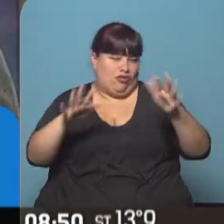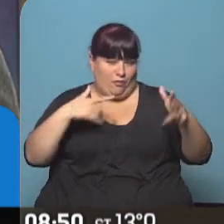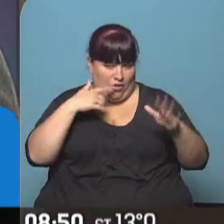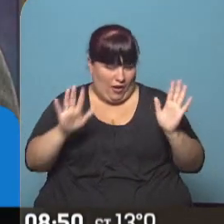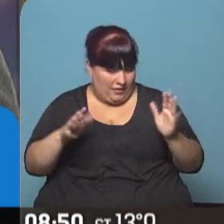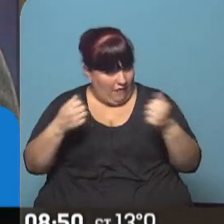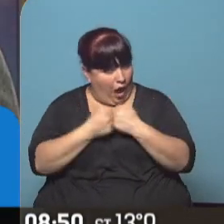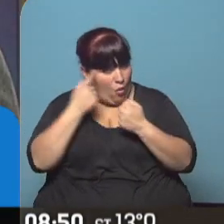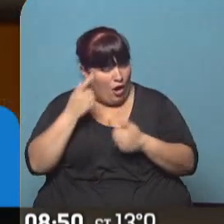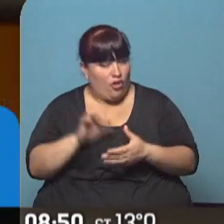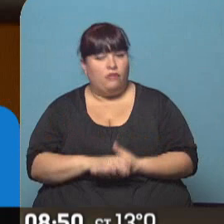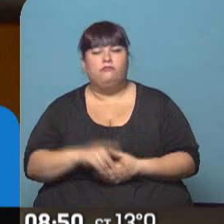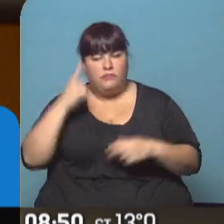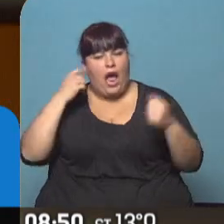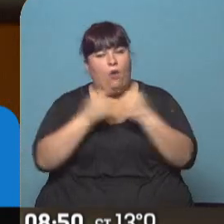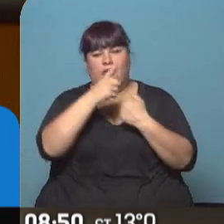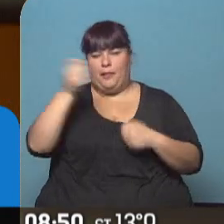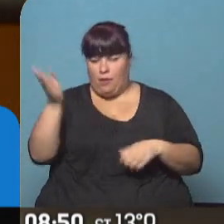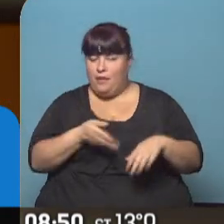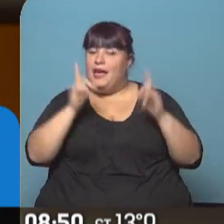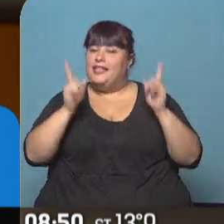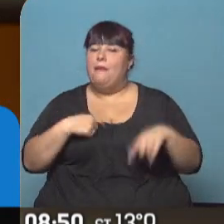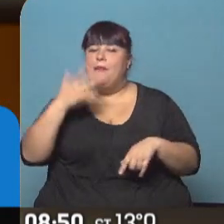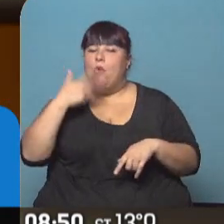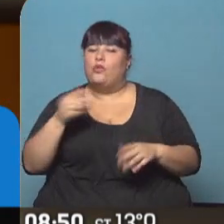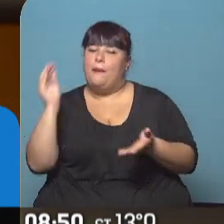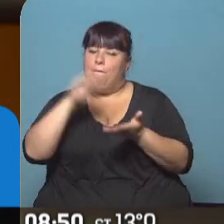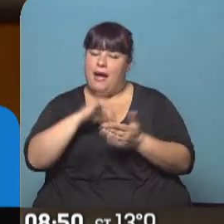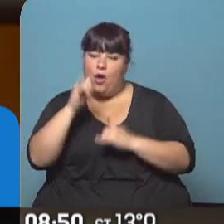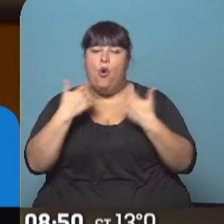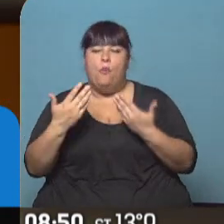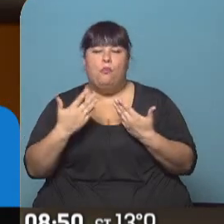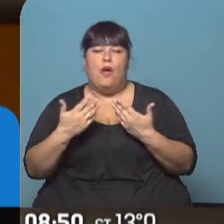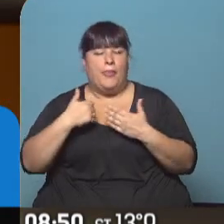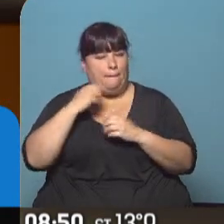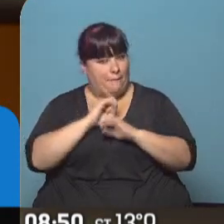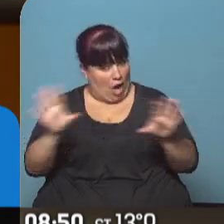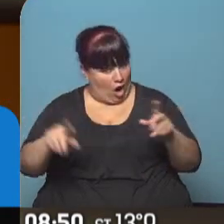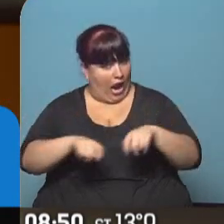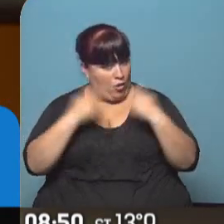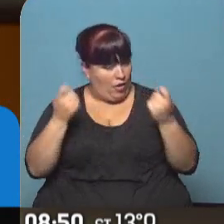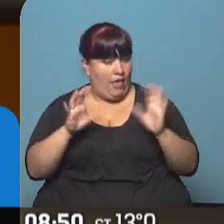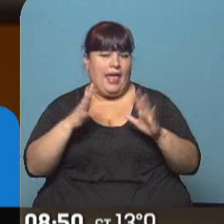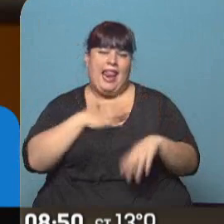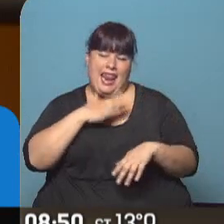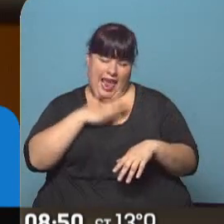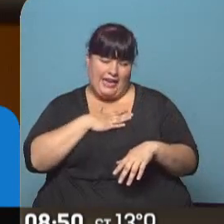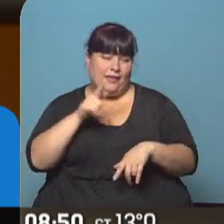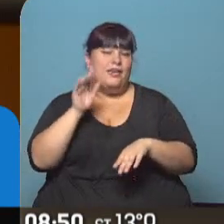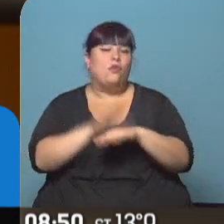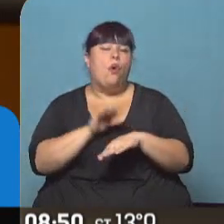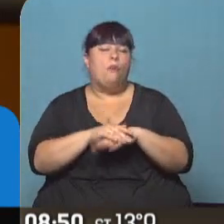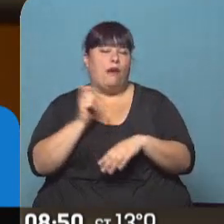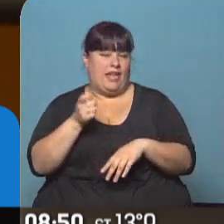menos. ¿Coincide con este análisis? Coincido 100%, pero también me gustaría añadir que podía haberse hecho todavía más daño. Es una pena y esta es la